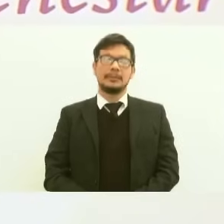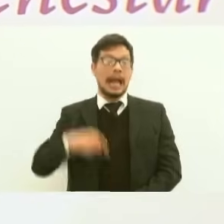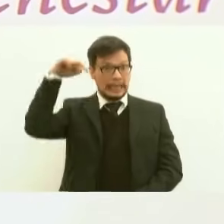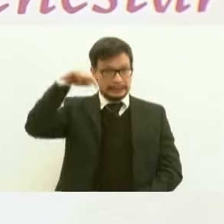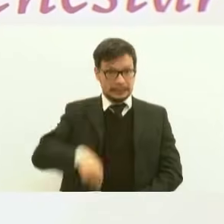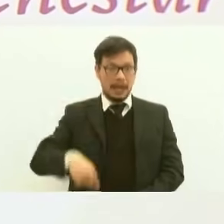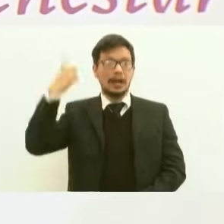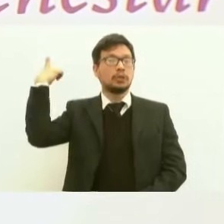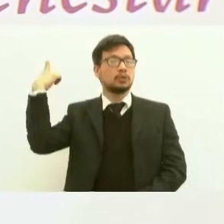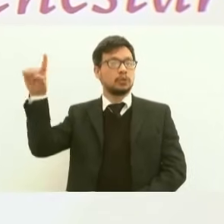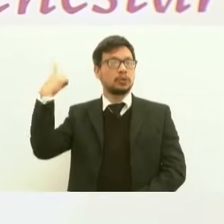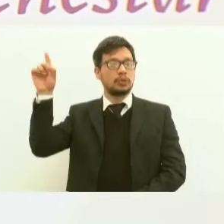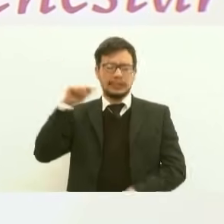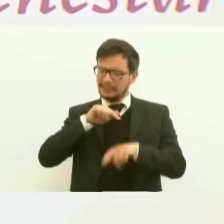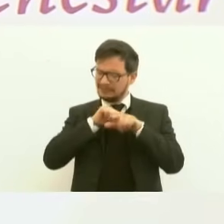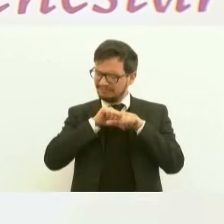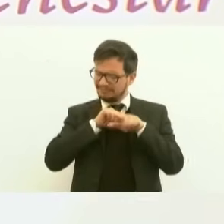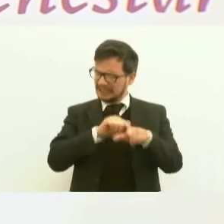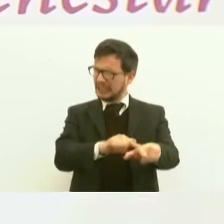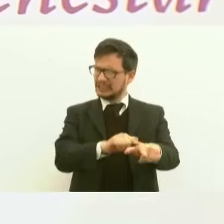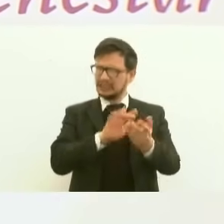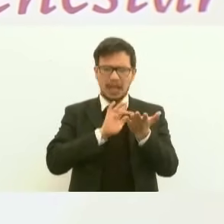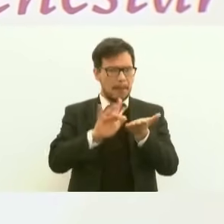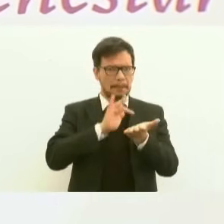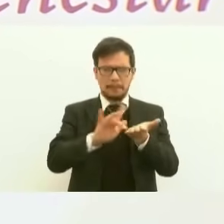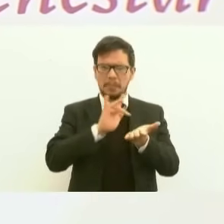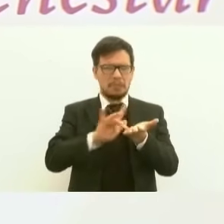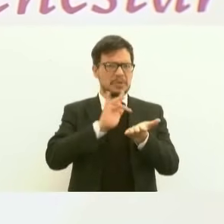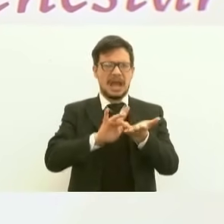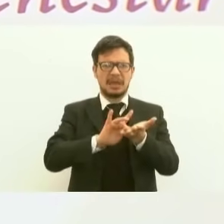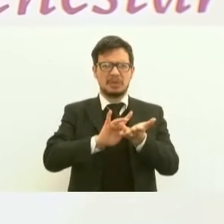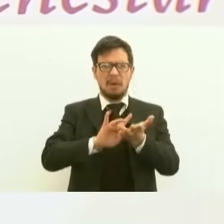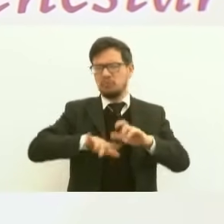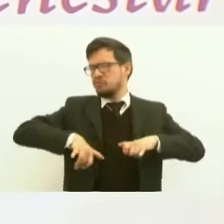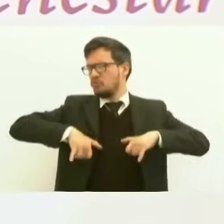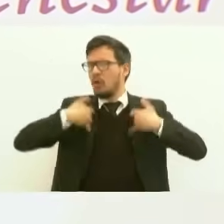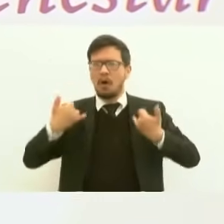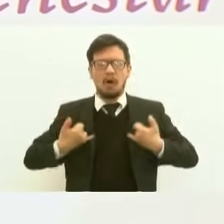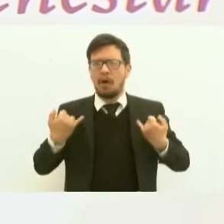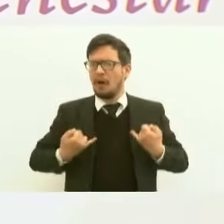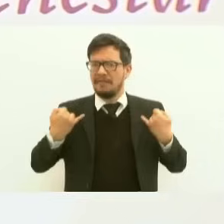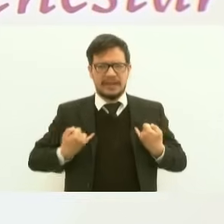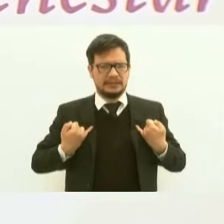apoyando a los jóvenes.